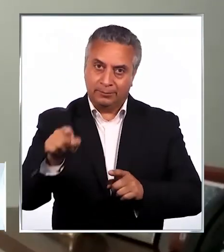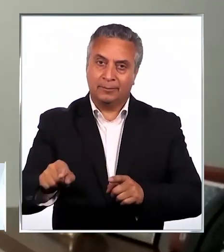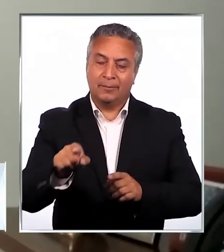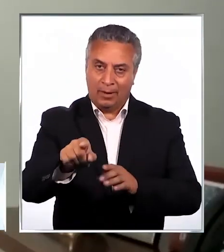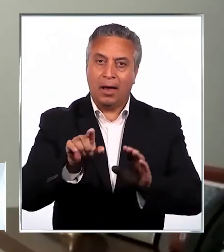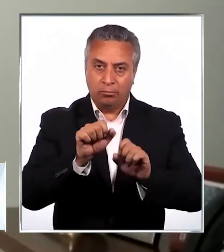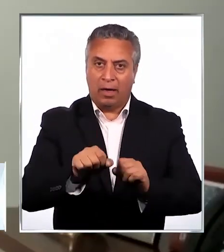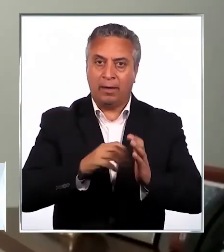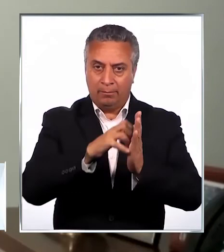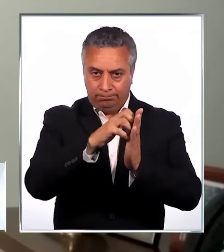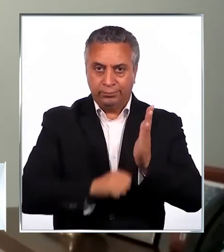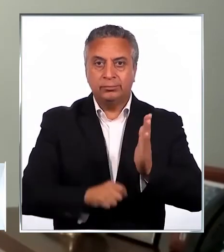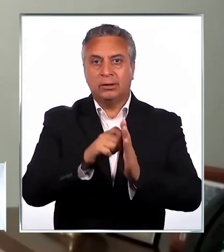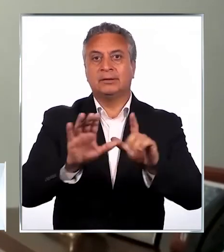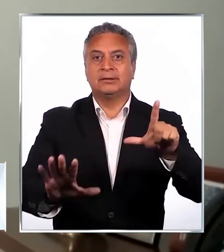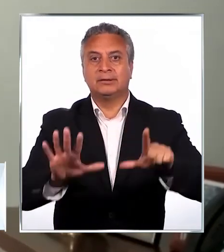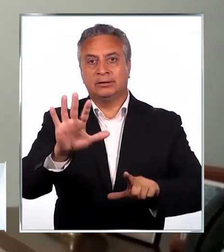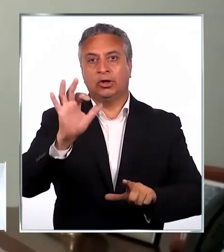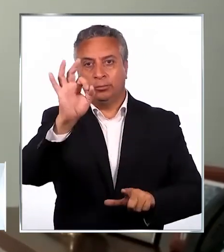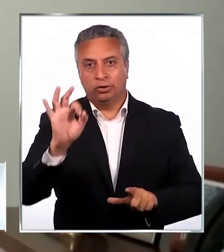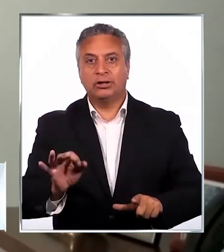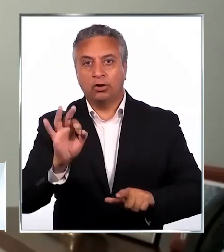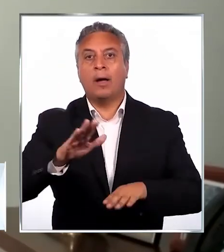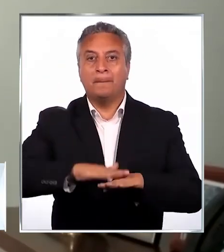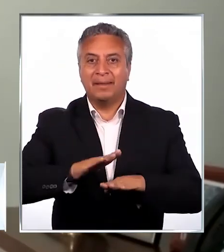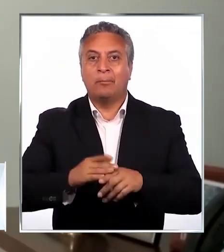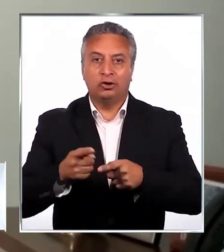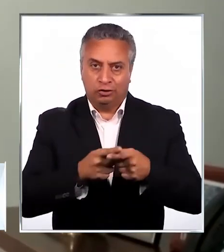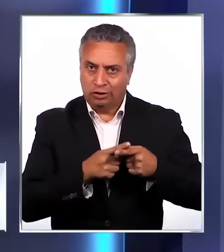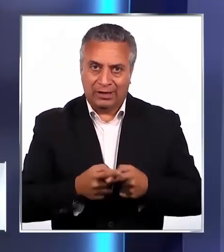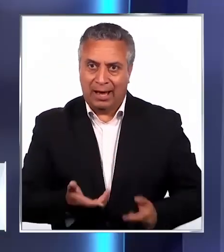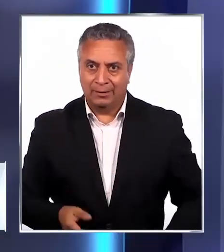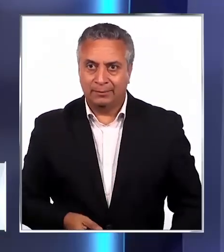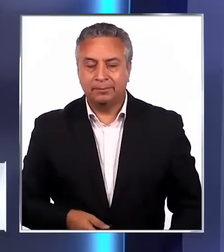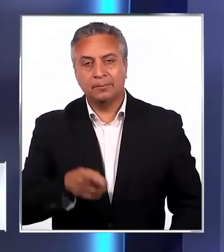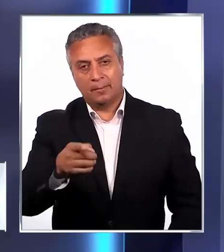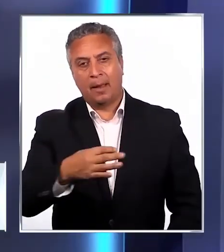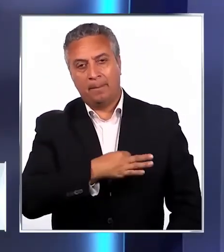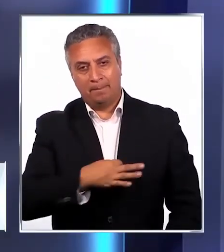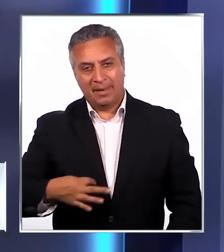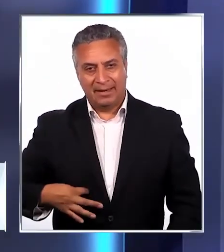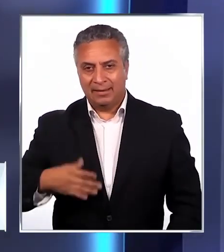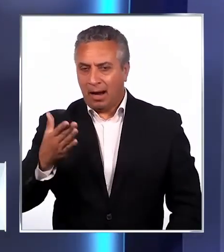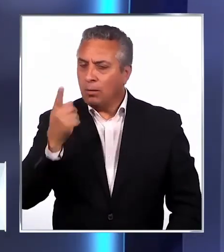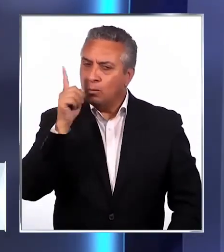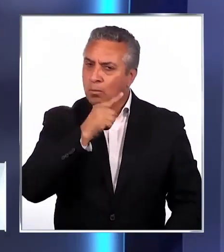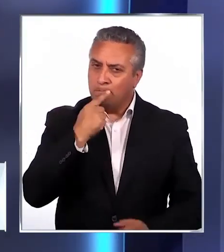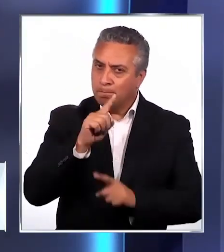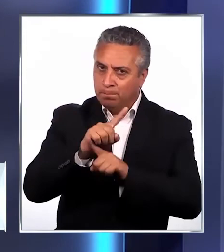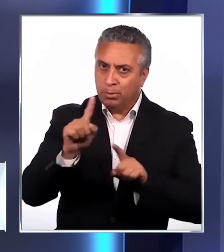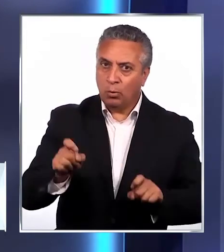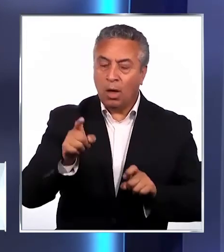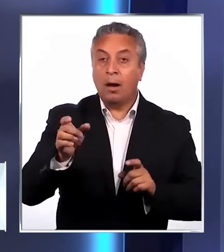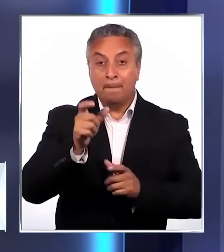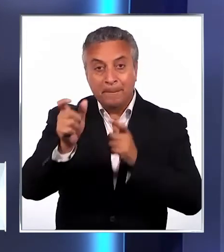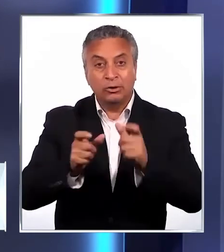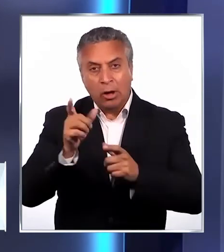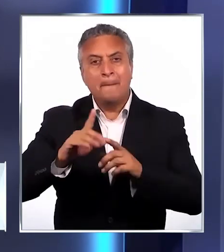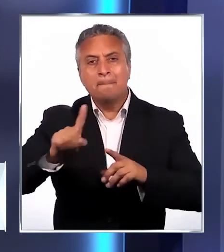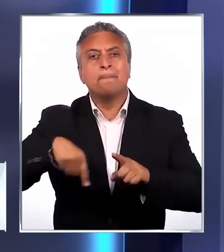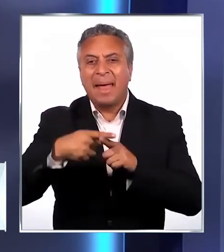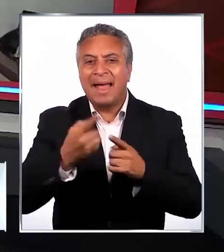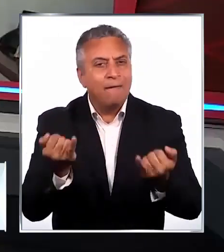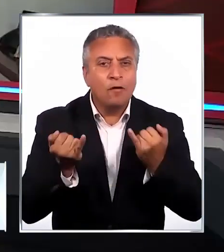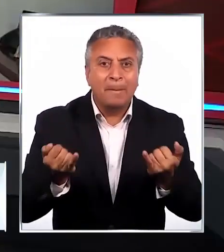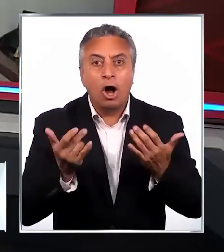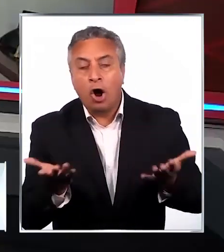esta retención del 75% del bono y el préstamo social. Finalmente, ministra Carla Rubilar, si la gente que nos está viendo quiere acceder a